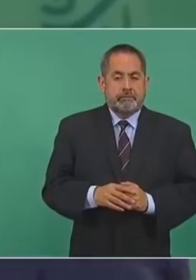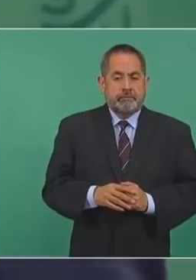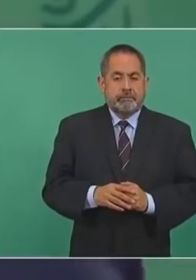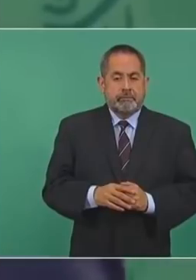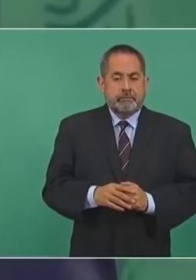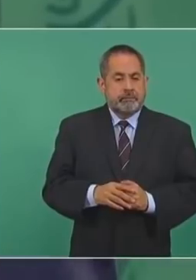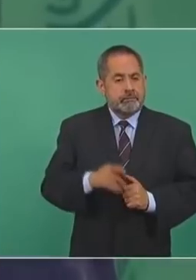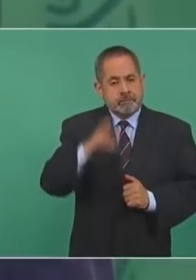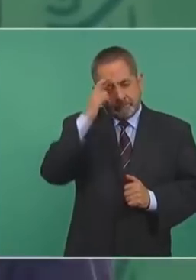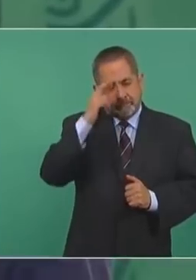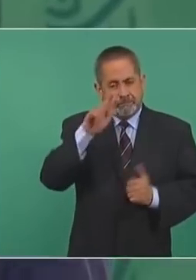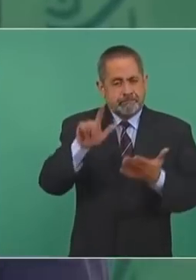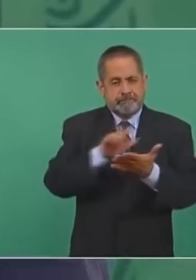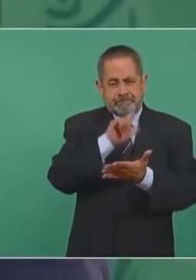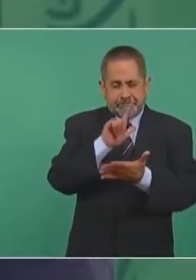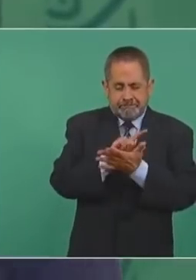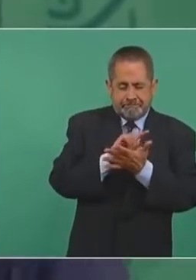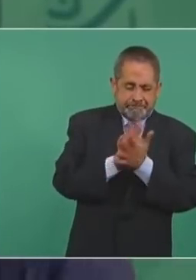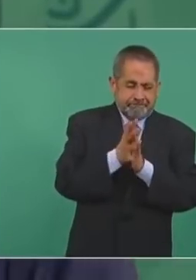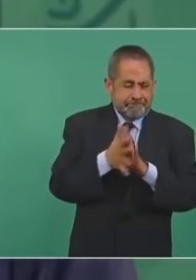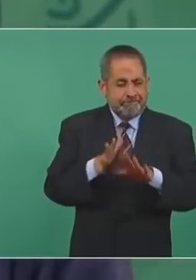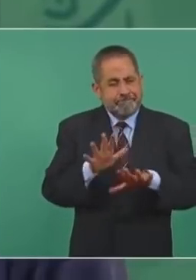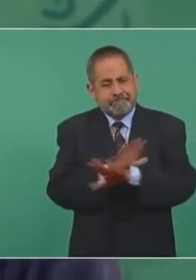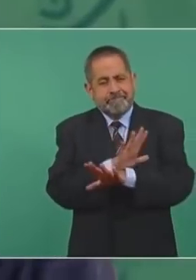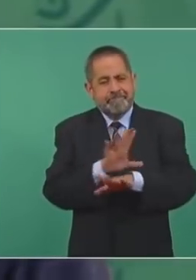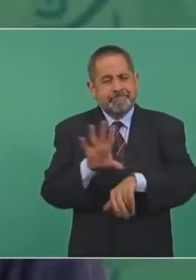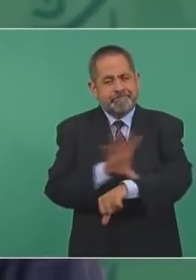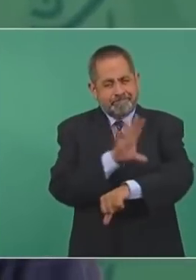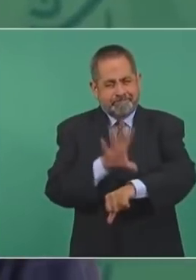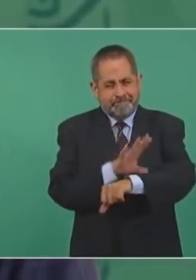la reforma energética